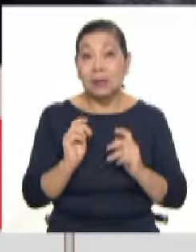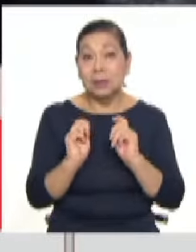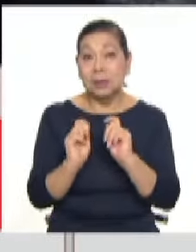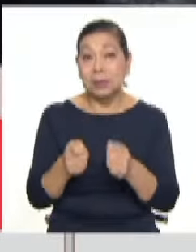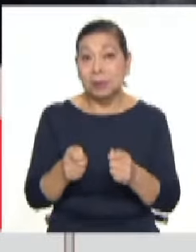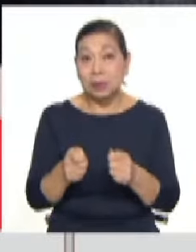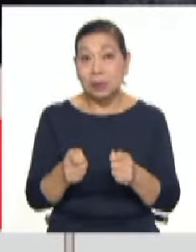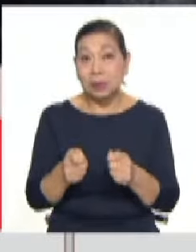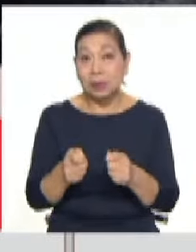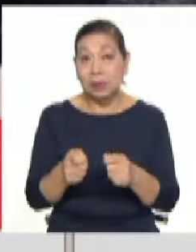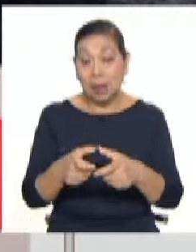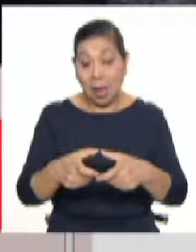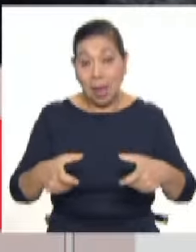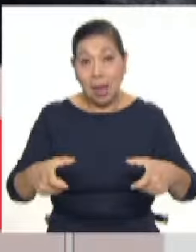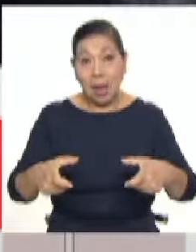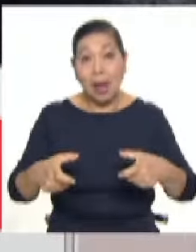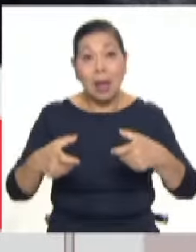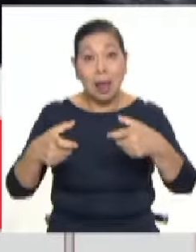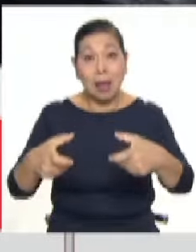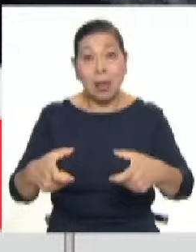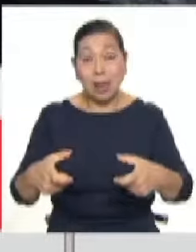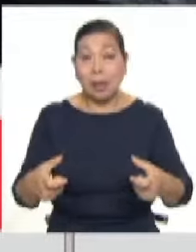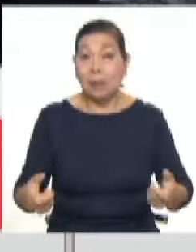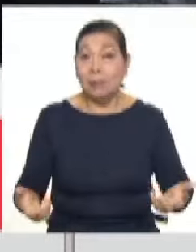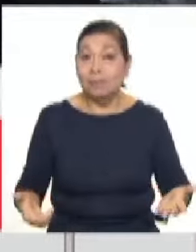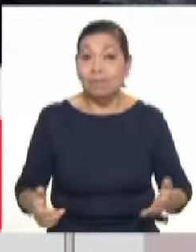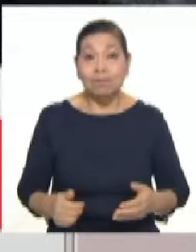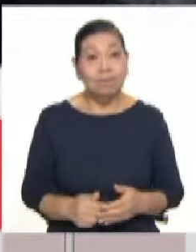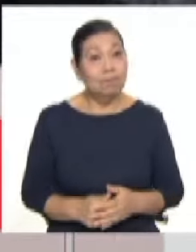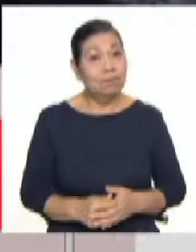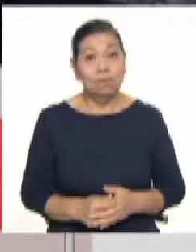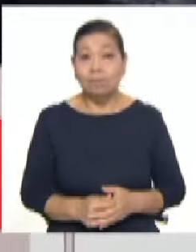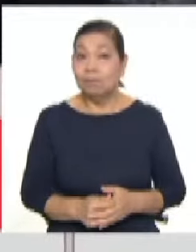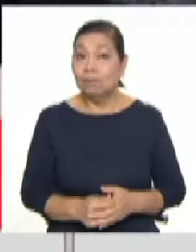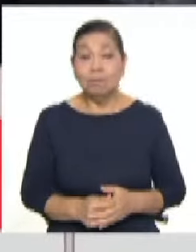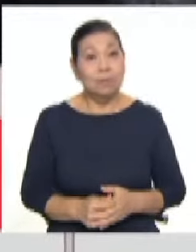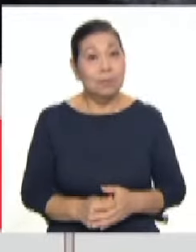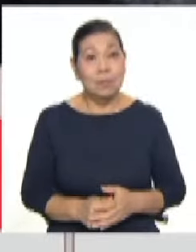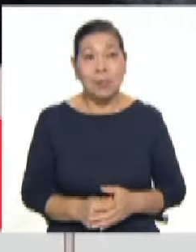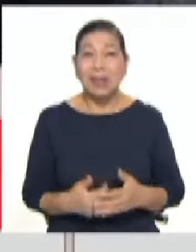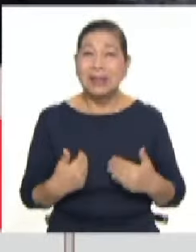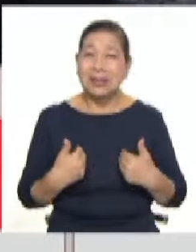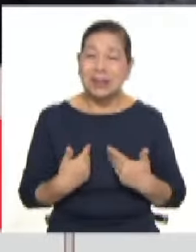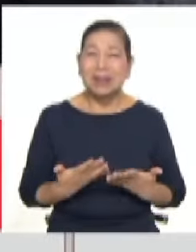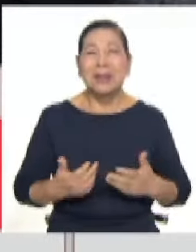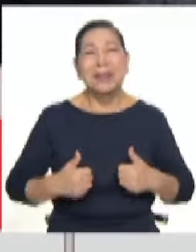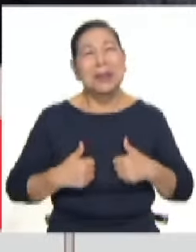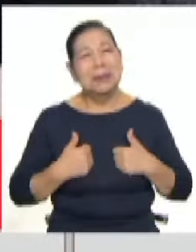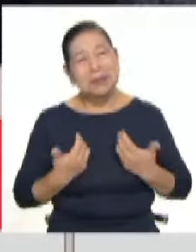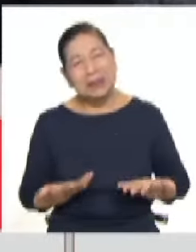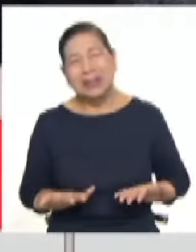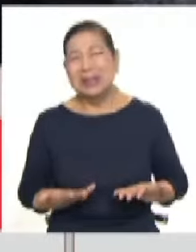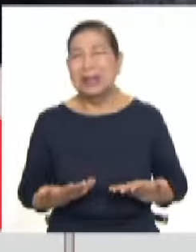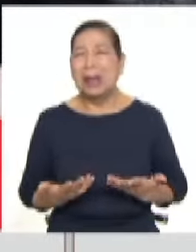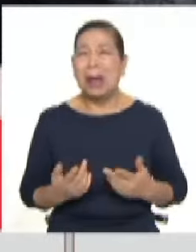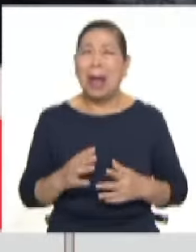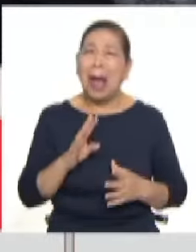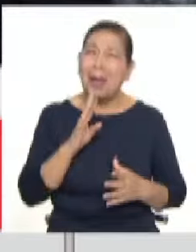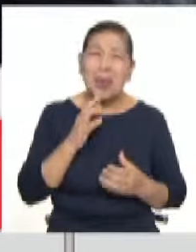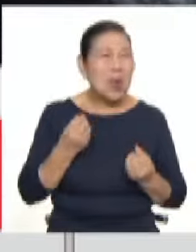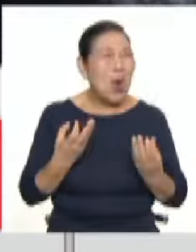entrega, el que deja las cartas, indicando que estaba cansado de esta vida y que